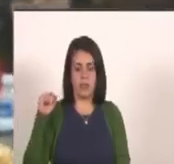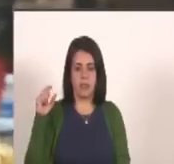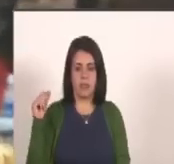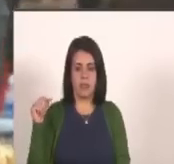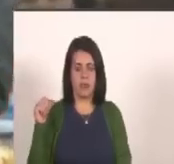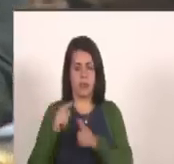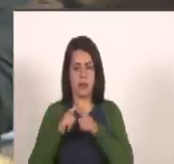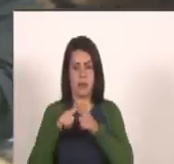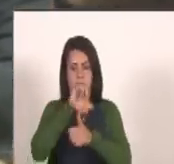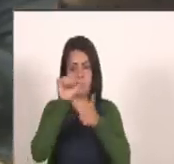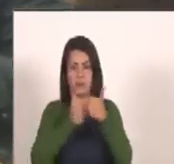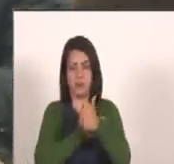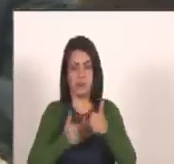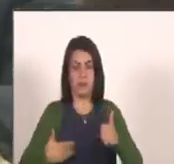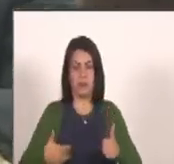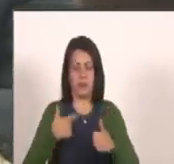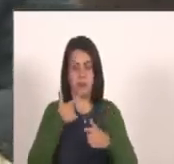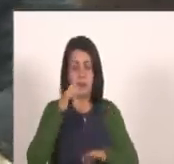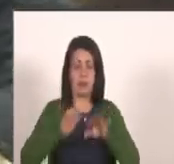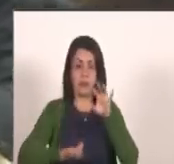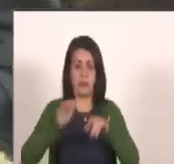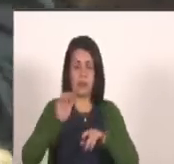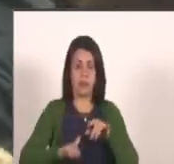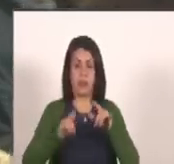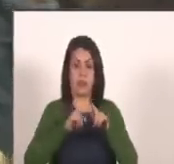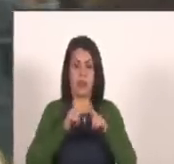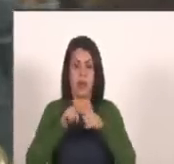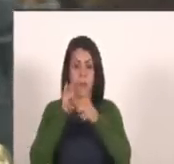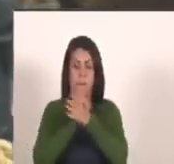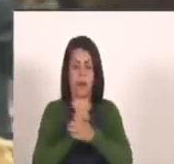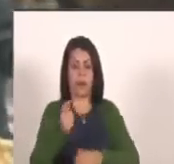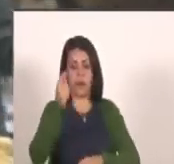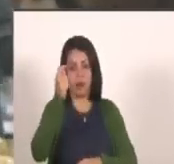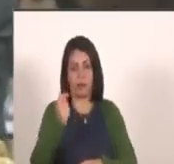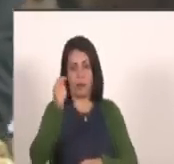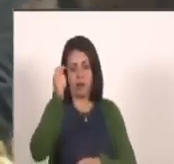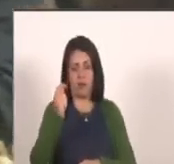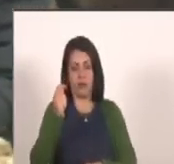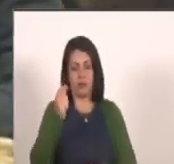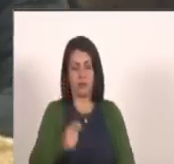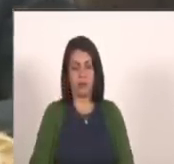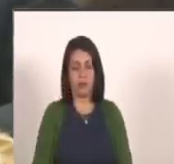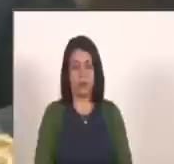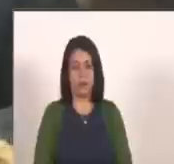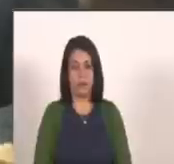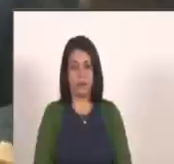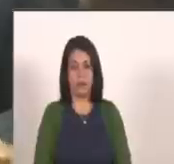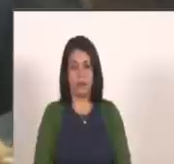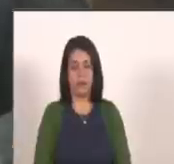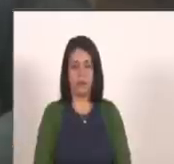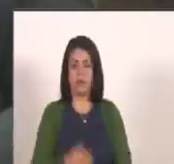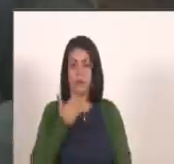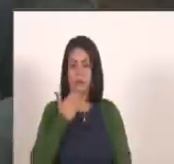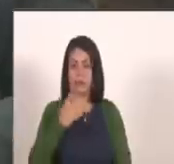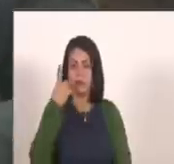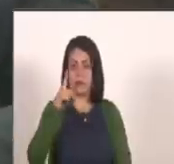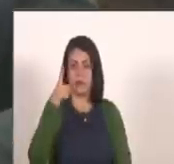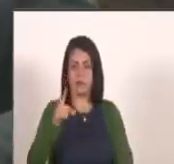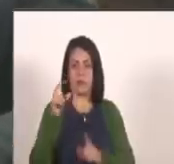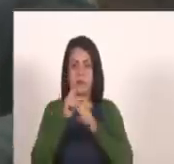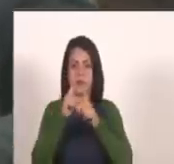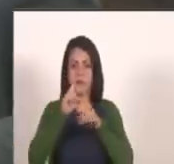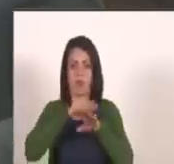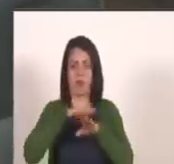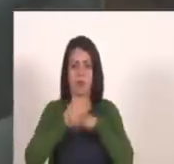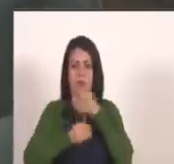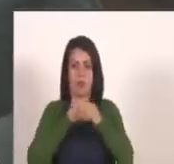Y segunda vicepresidenta, secretaria, colegas diputadas y diputados. He pedido este derecho de